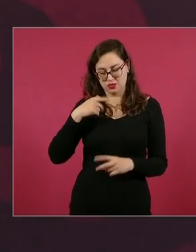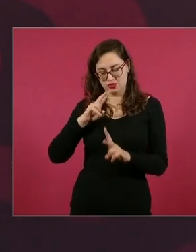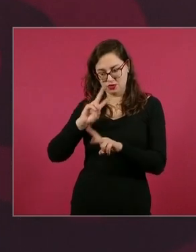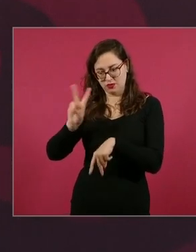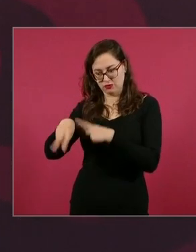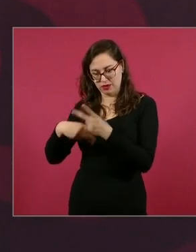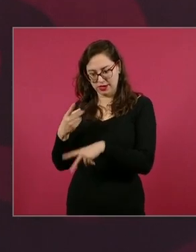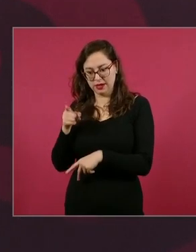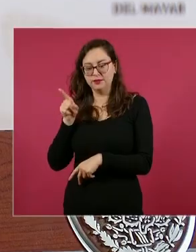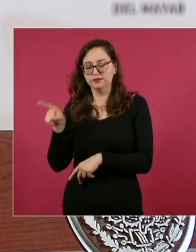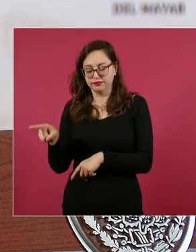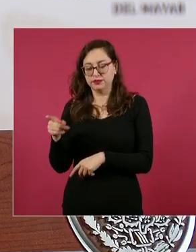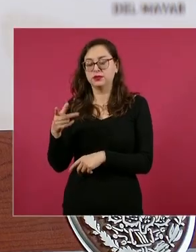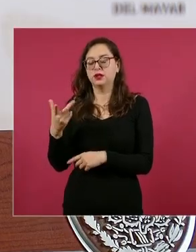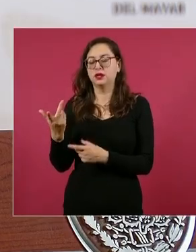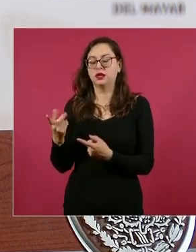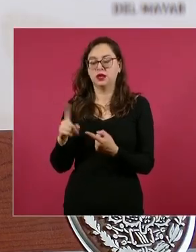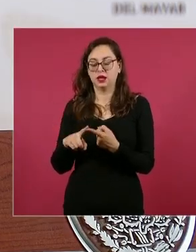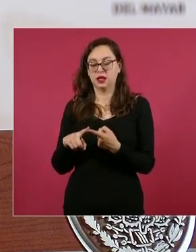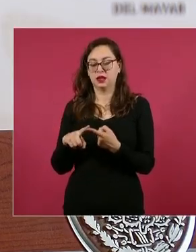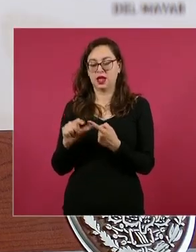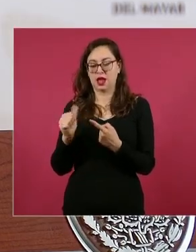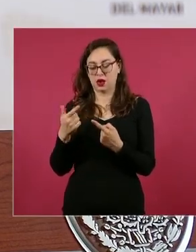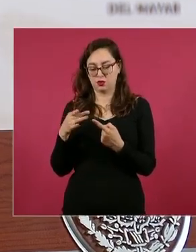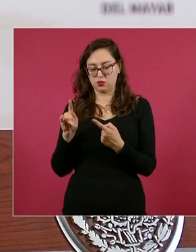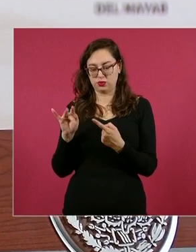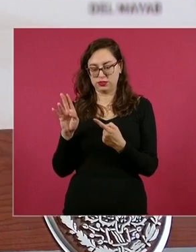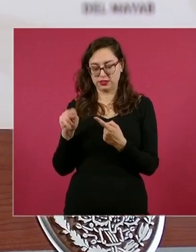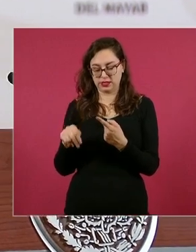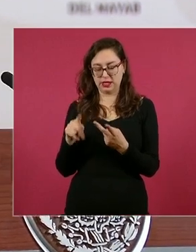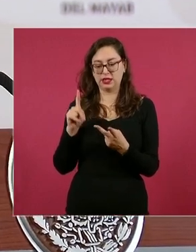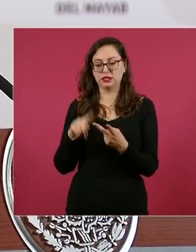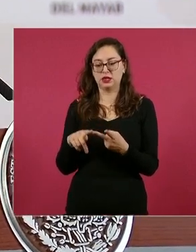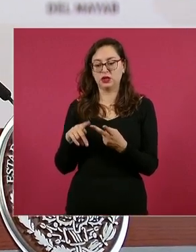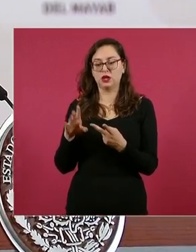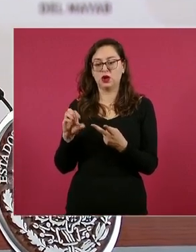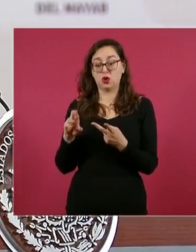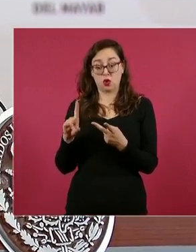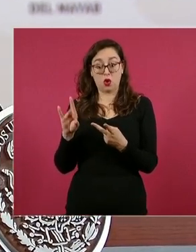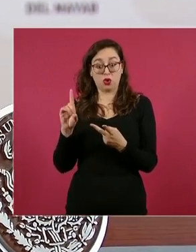José agustn Arnaldo Córdoba el papá de